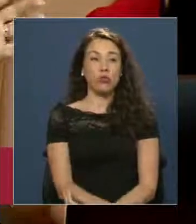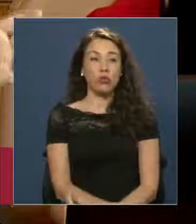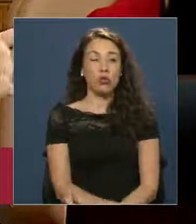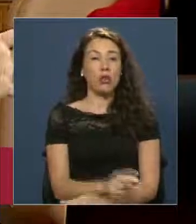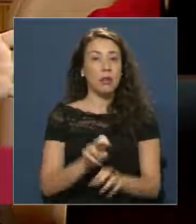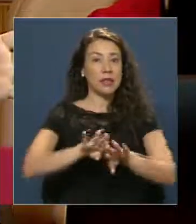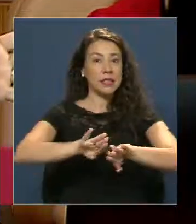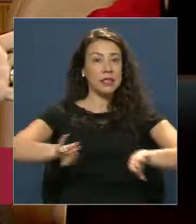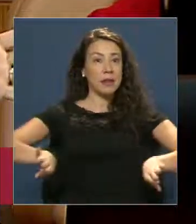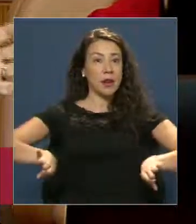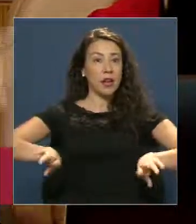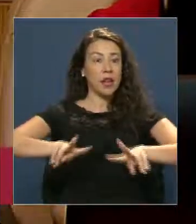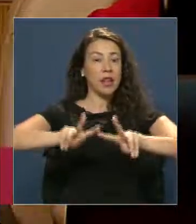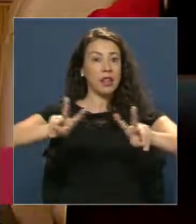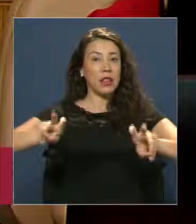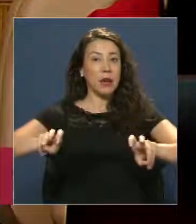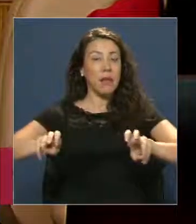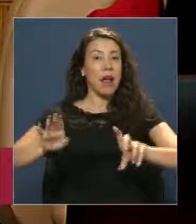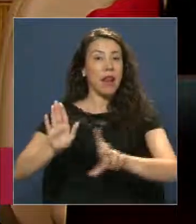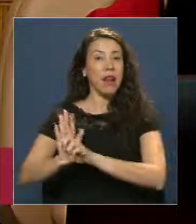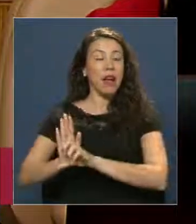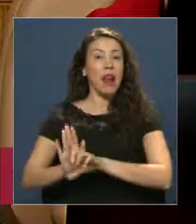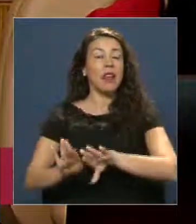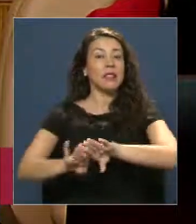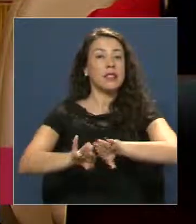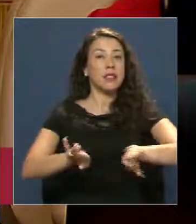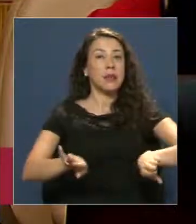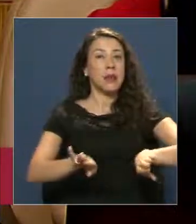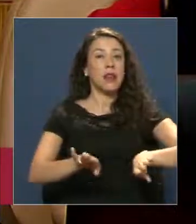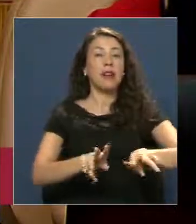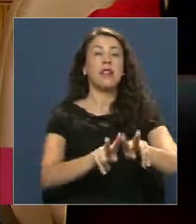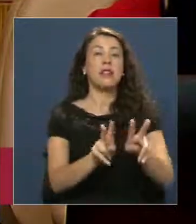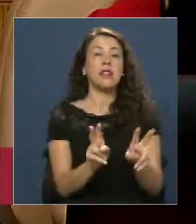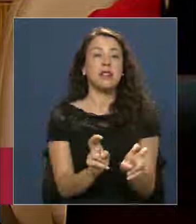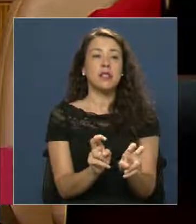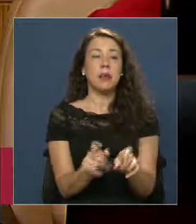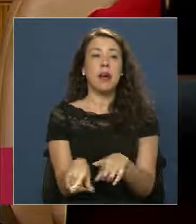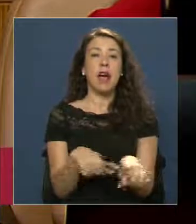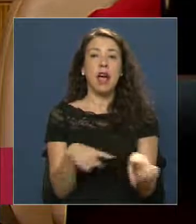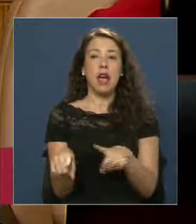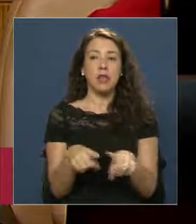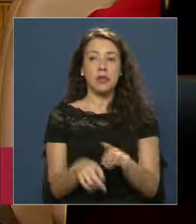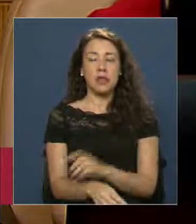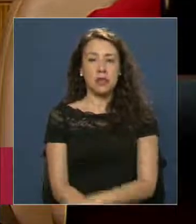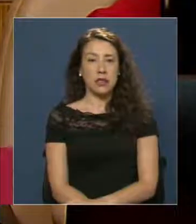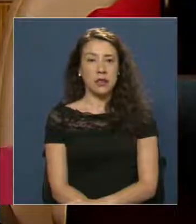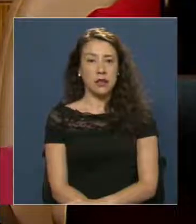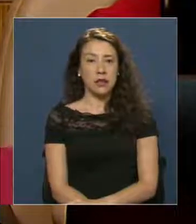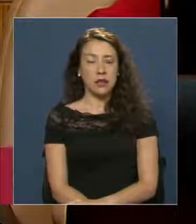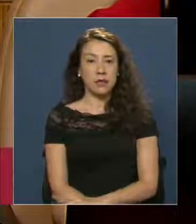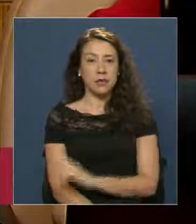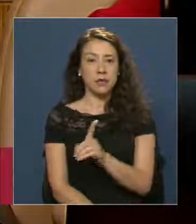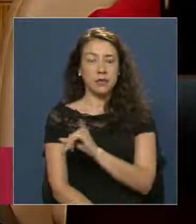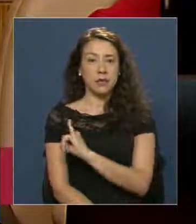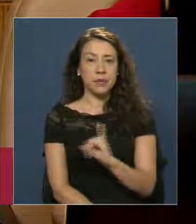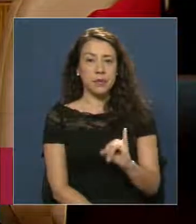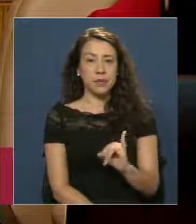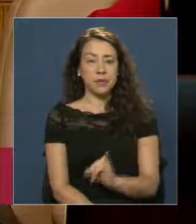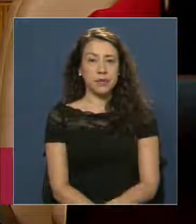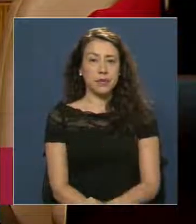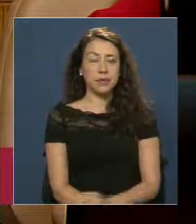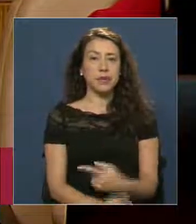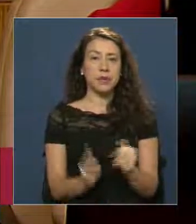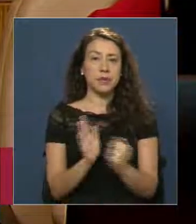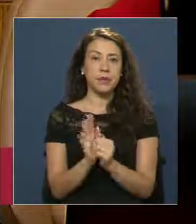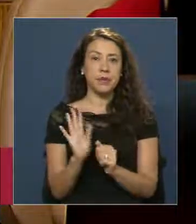separó lo que significa la parte jurídica con la parte administrativa en el caso del servicio de impuestos internos. Hay un